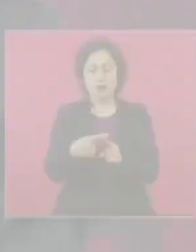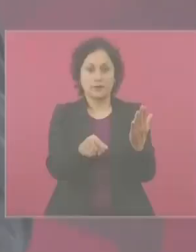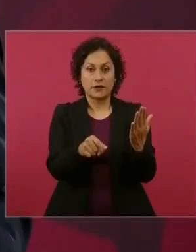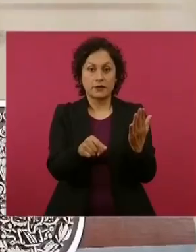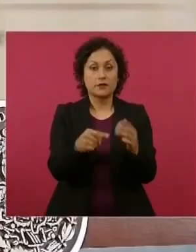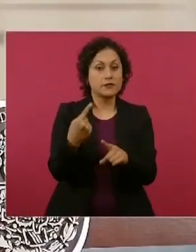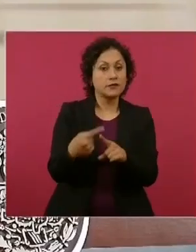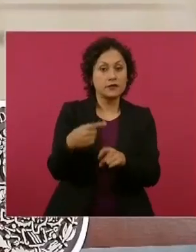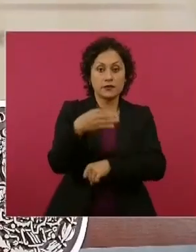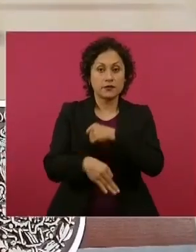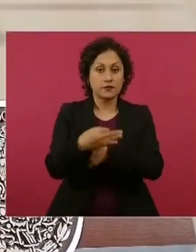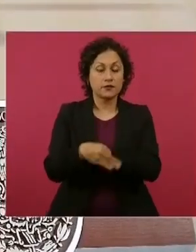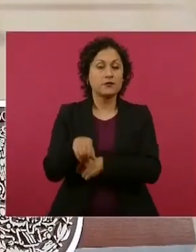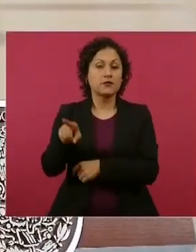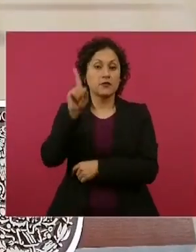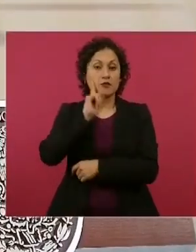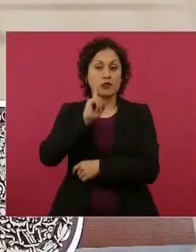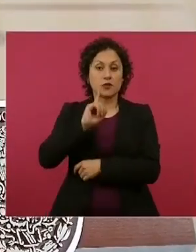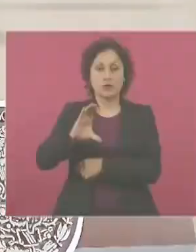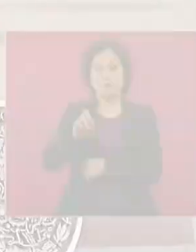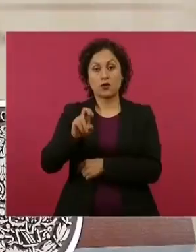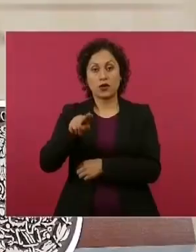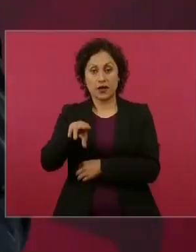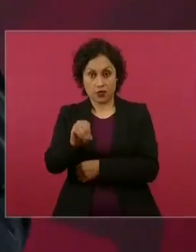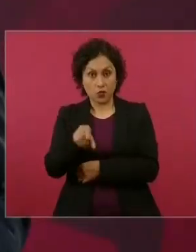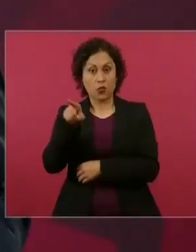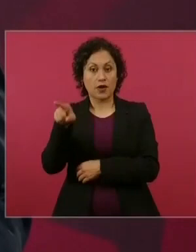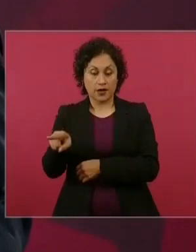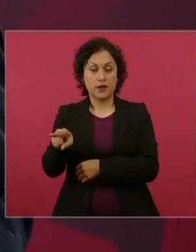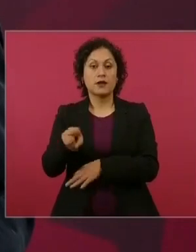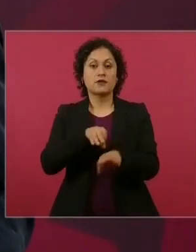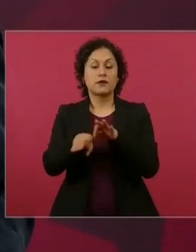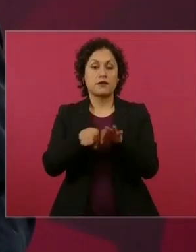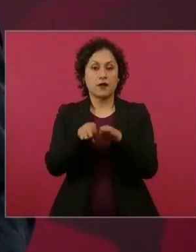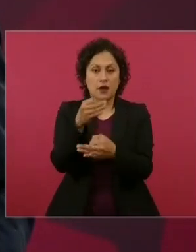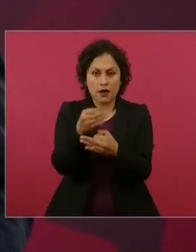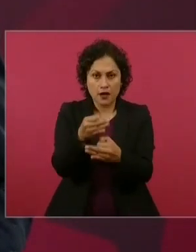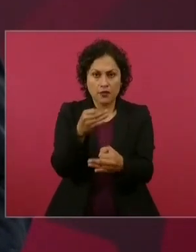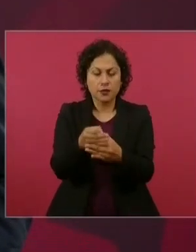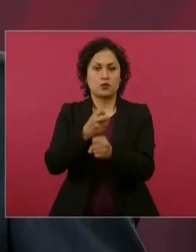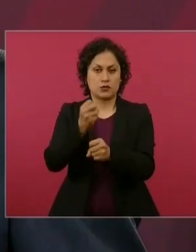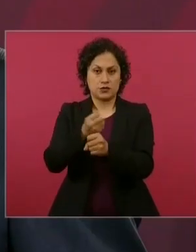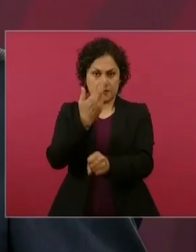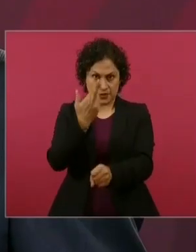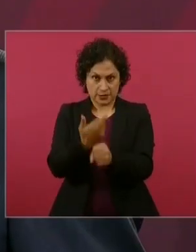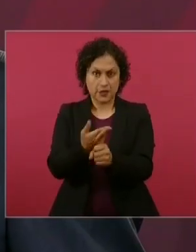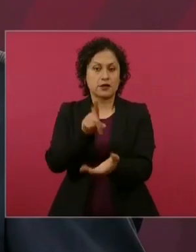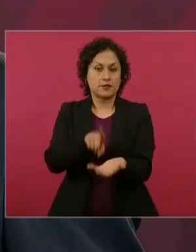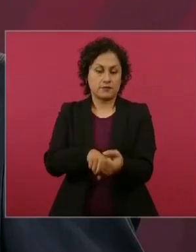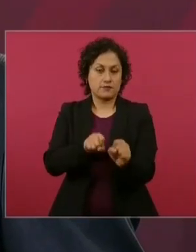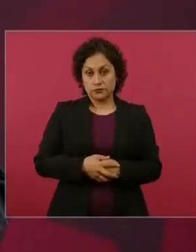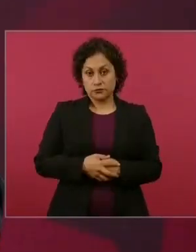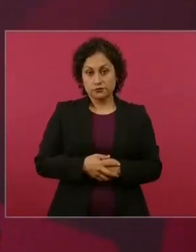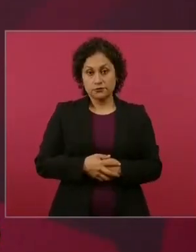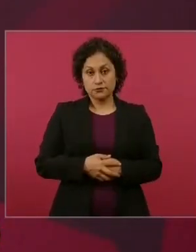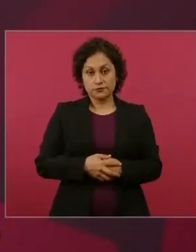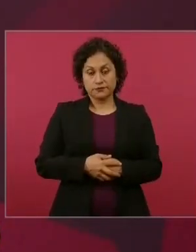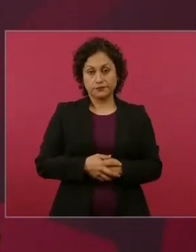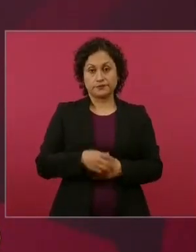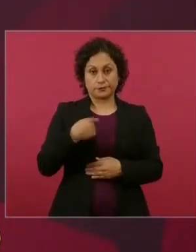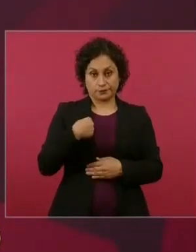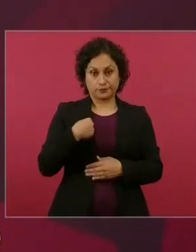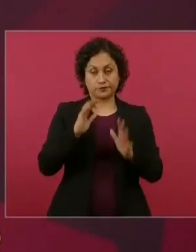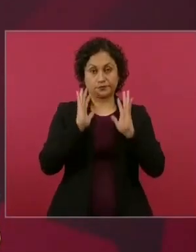procedimiento, la diplomática Carmen Moreno Toscano, que actualmente se desempeña como subsecretaria de la Secretaría de Relaciones Exteriores. Designado